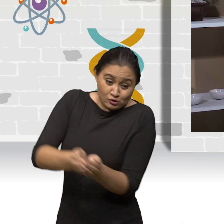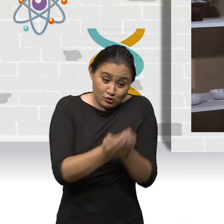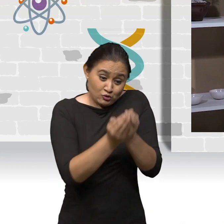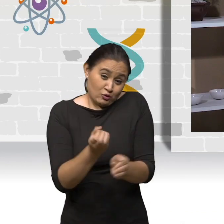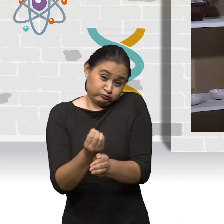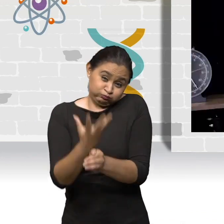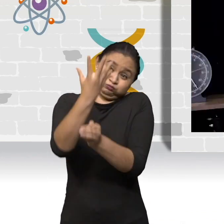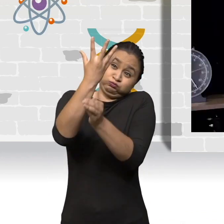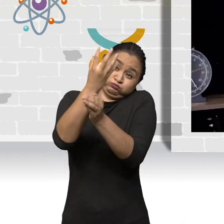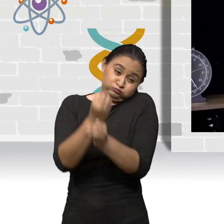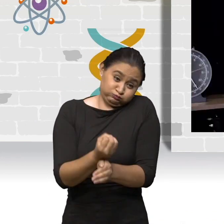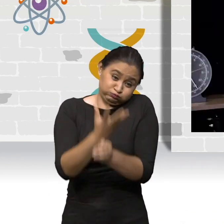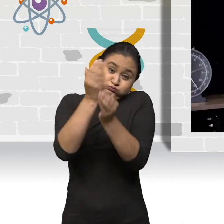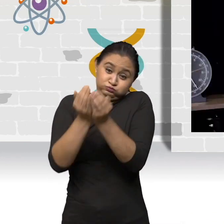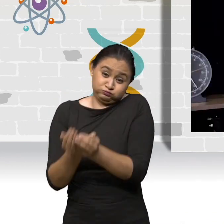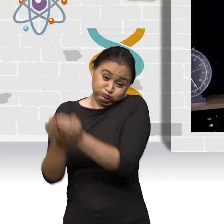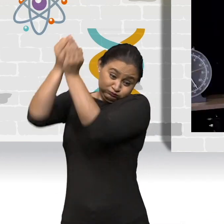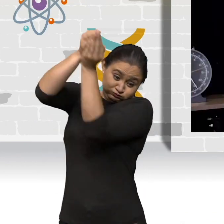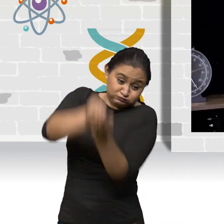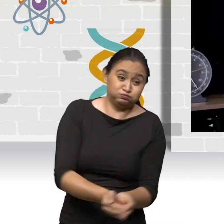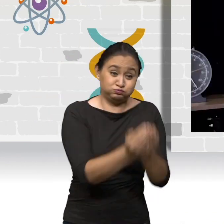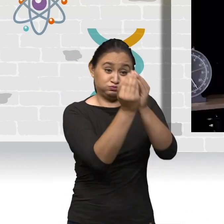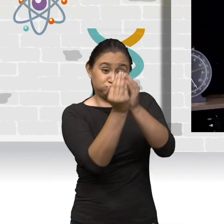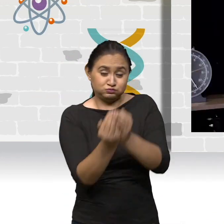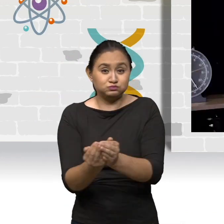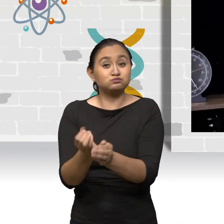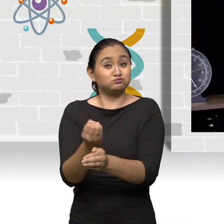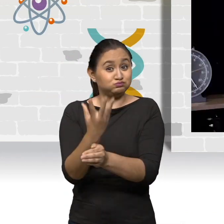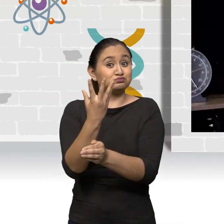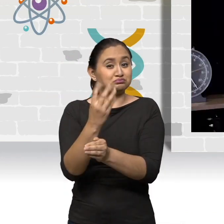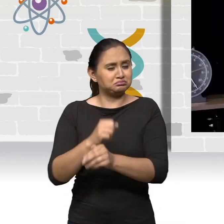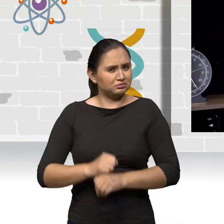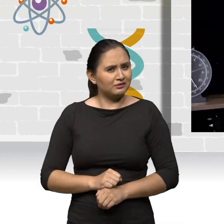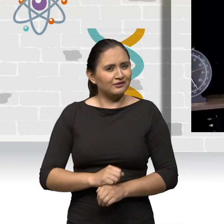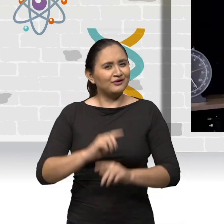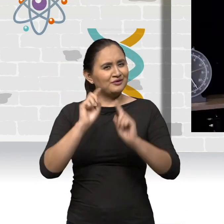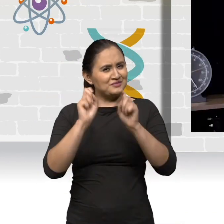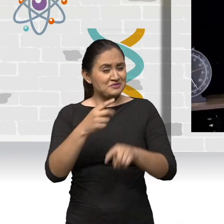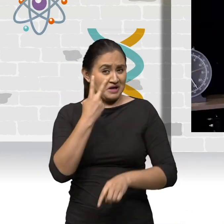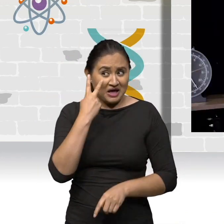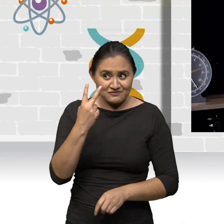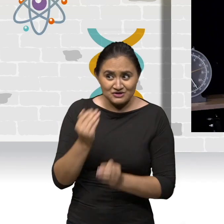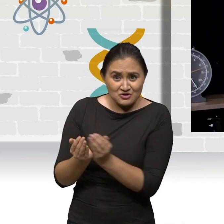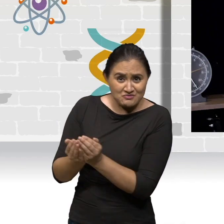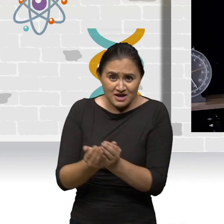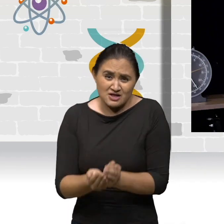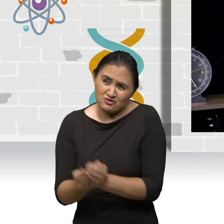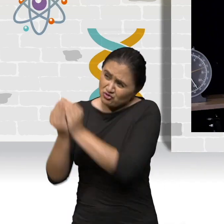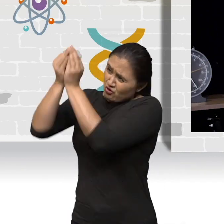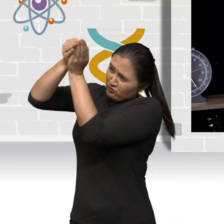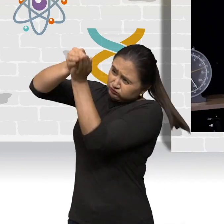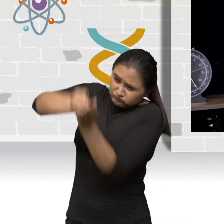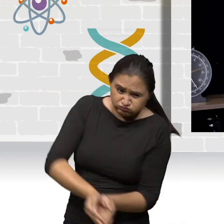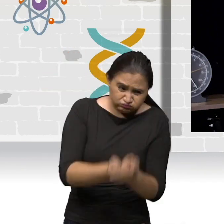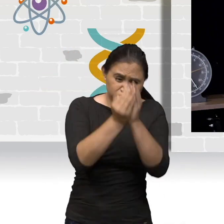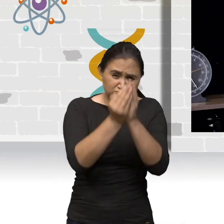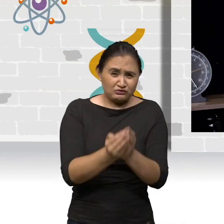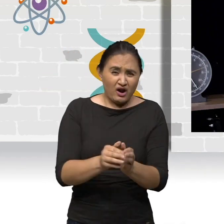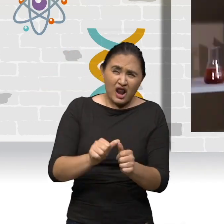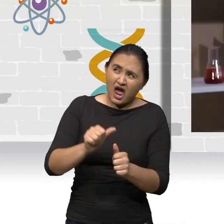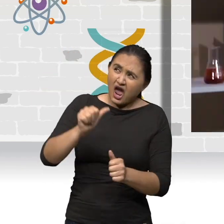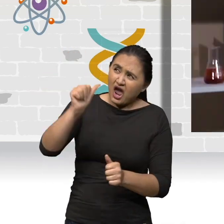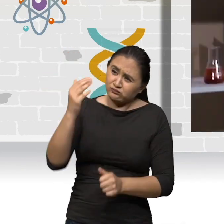una ballena jorobada. ¿Has visto los impresionantes saltos que dan las ballenas jorobadas sobre el agua? Deben utilizar mucha energía